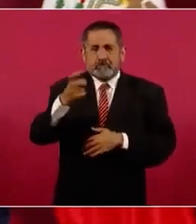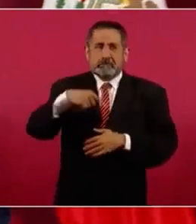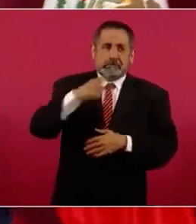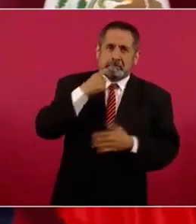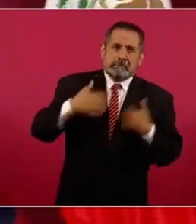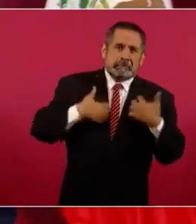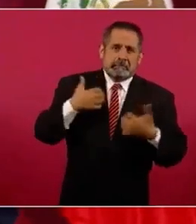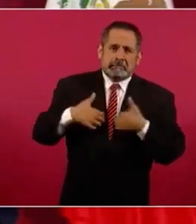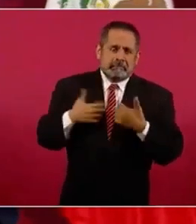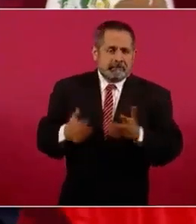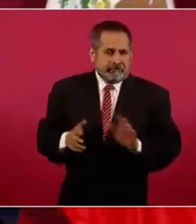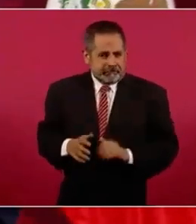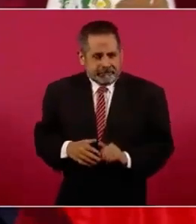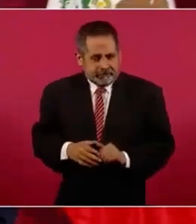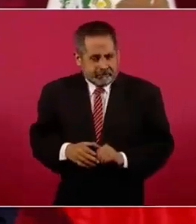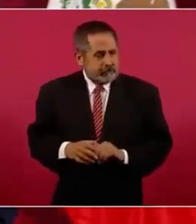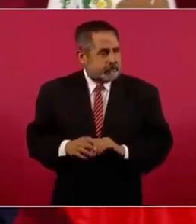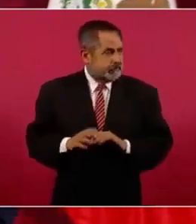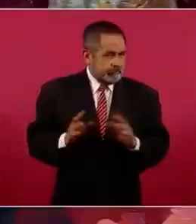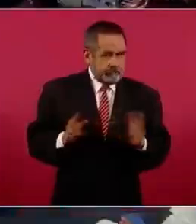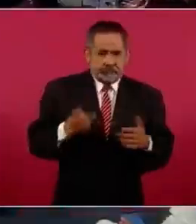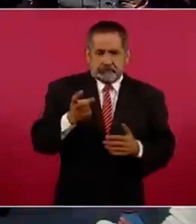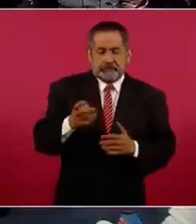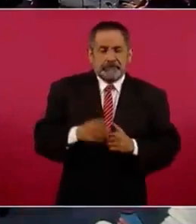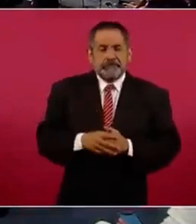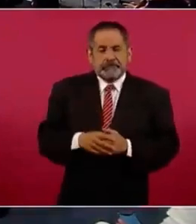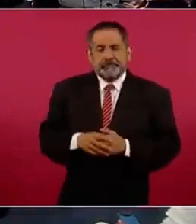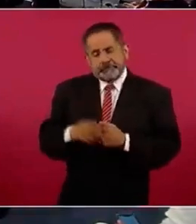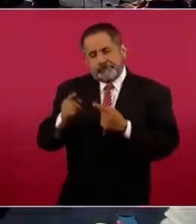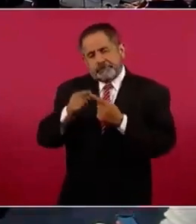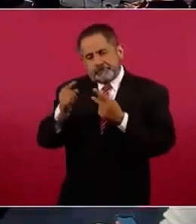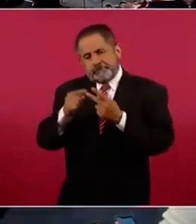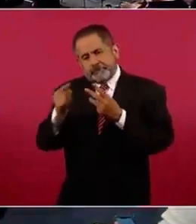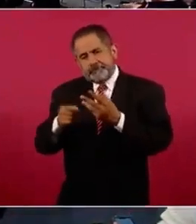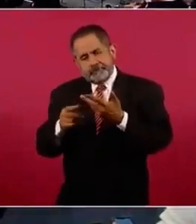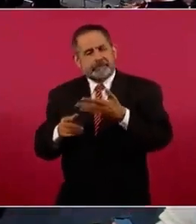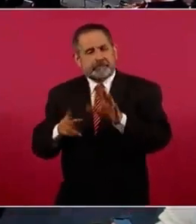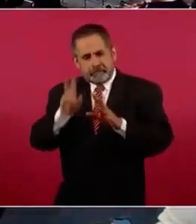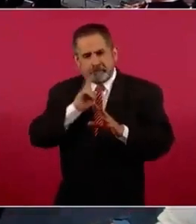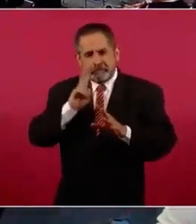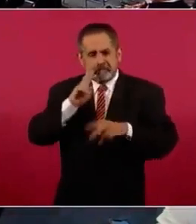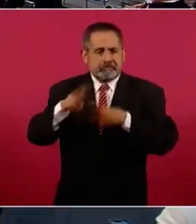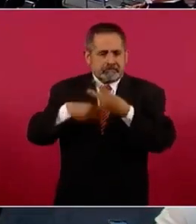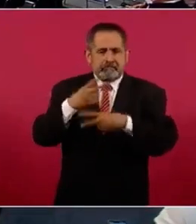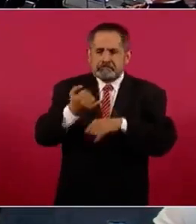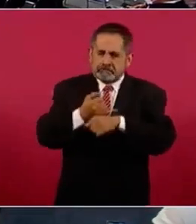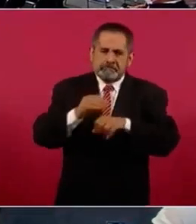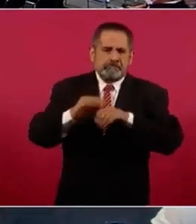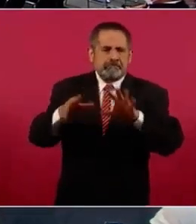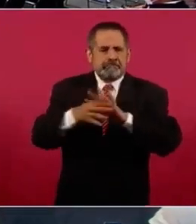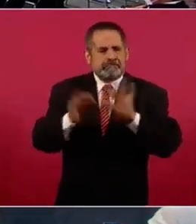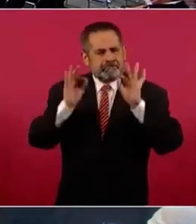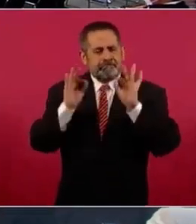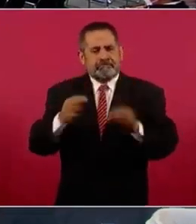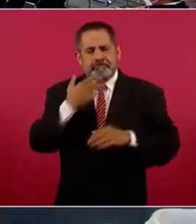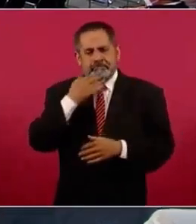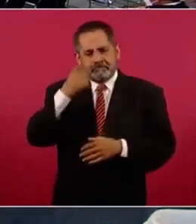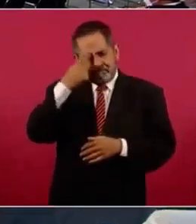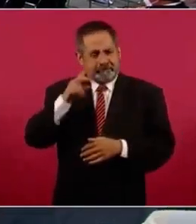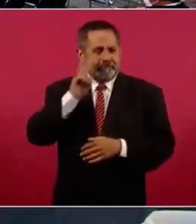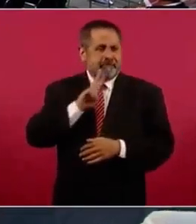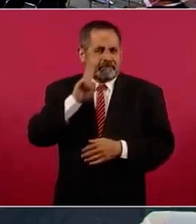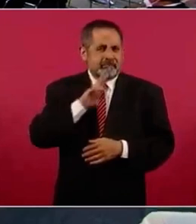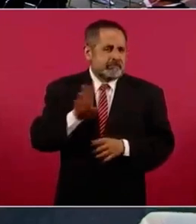quejas. Entonces, bueno, todo esto vamos a informarlo bien, es decir, a ver, vamos a